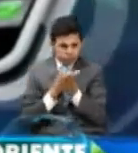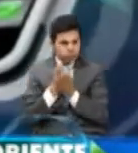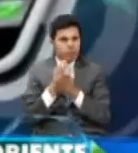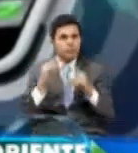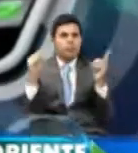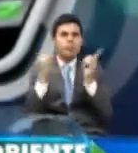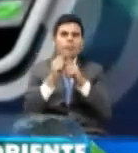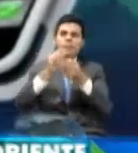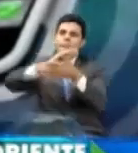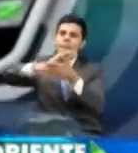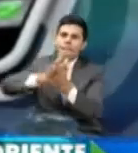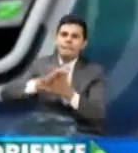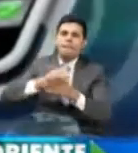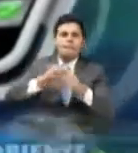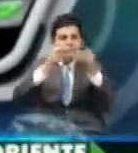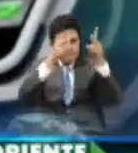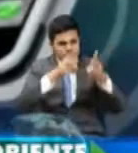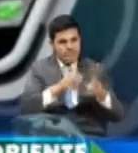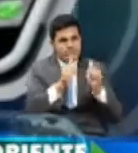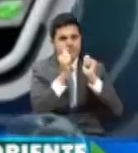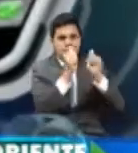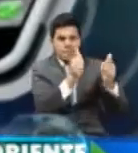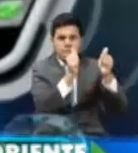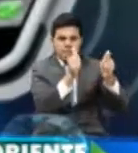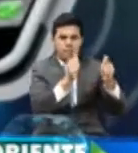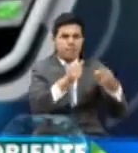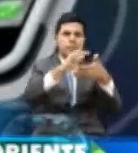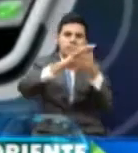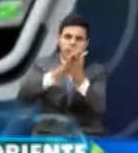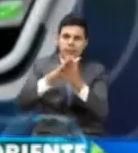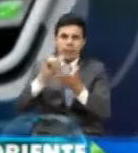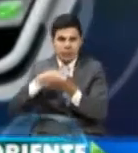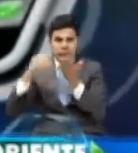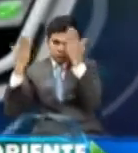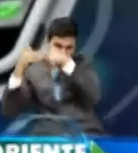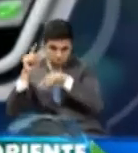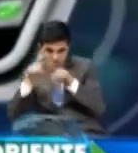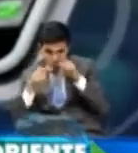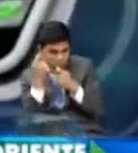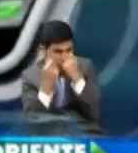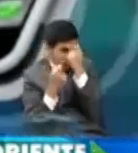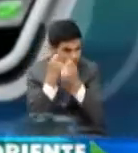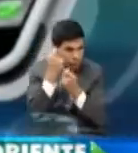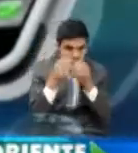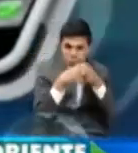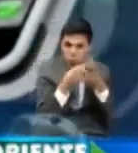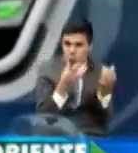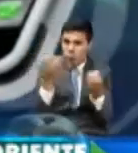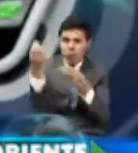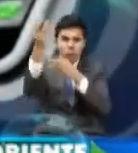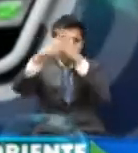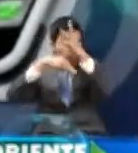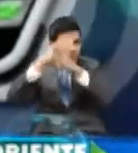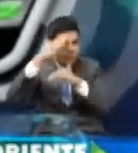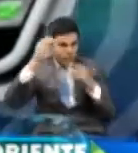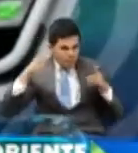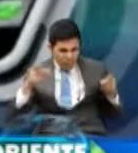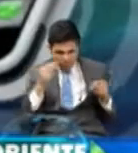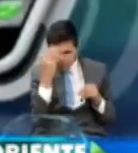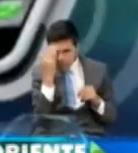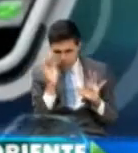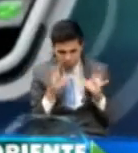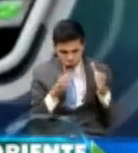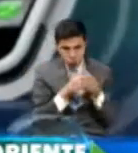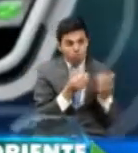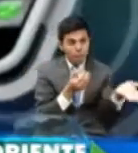chatarrice directamente el propietario para que no se armen esos negocios que ha armado la CESE y todo el mundo creando asociaciones